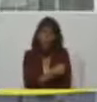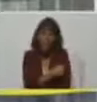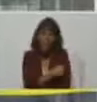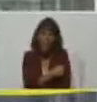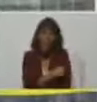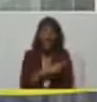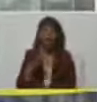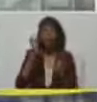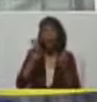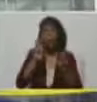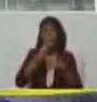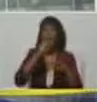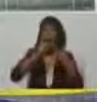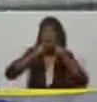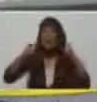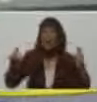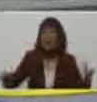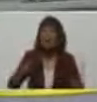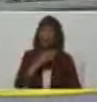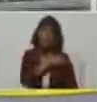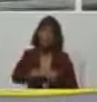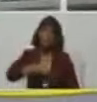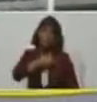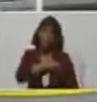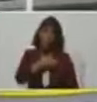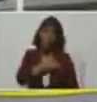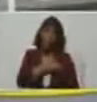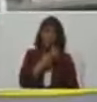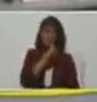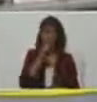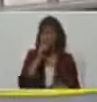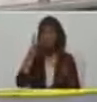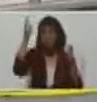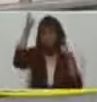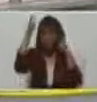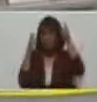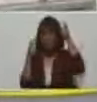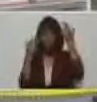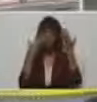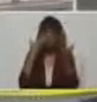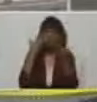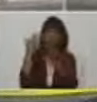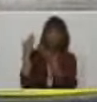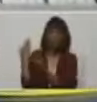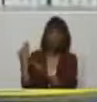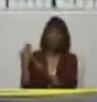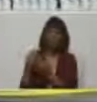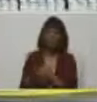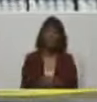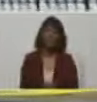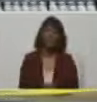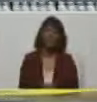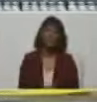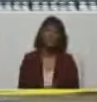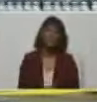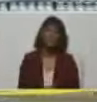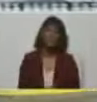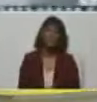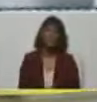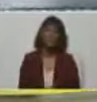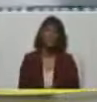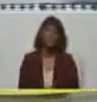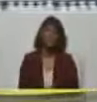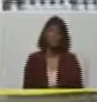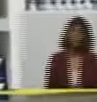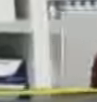de nueva generación, de grandes misiones, de Misiones, Hugo